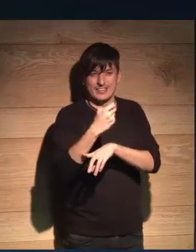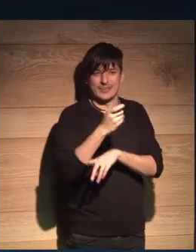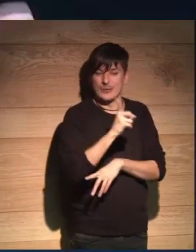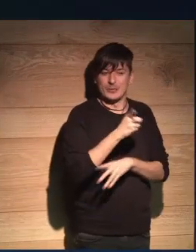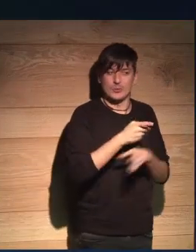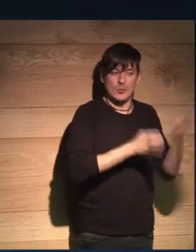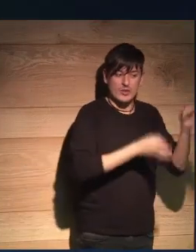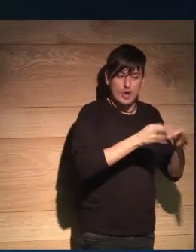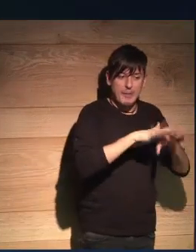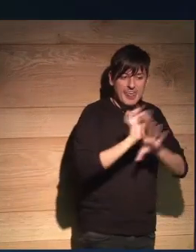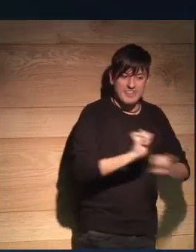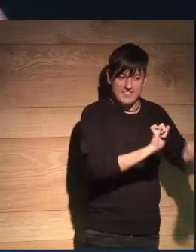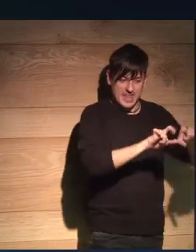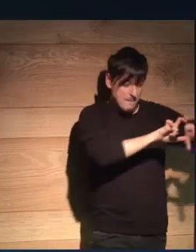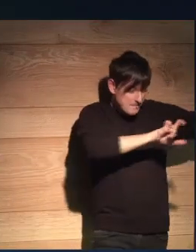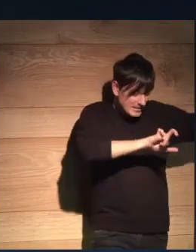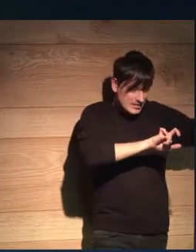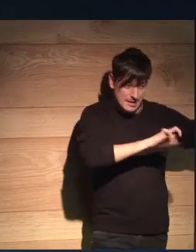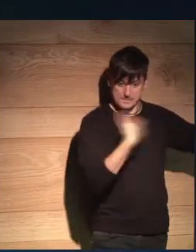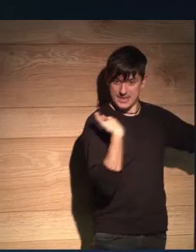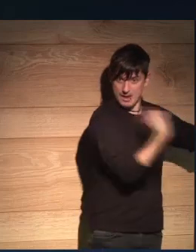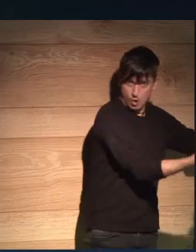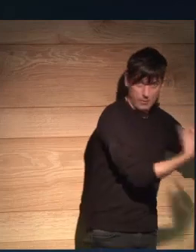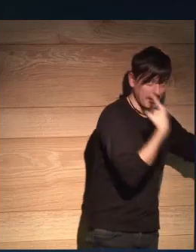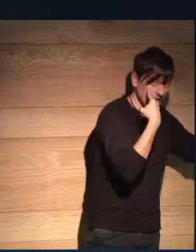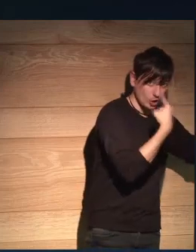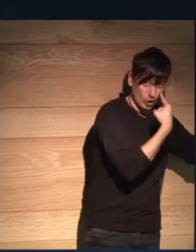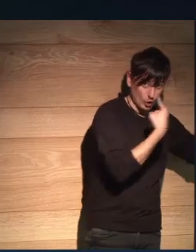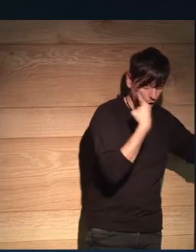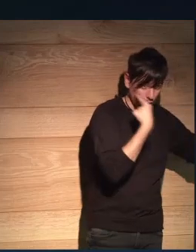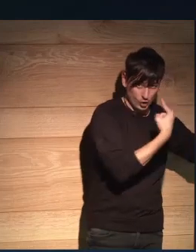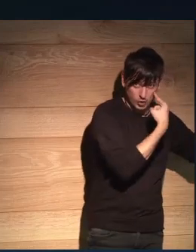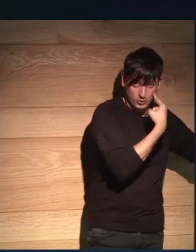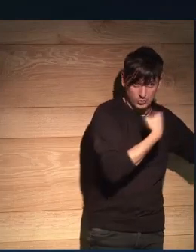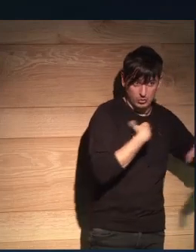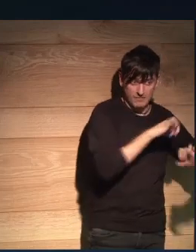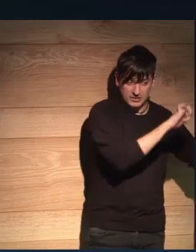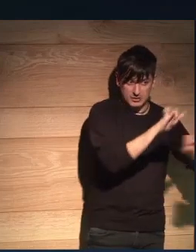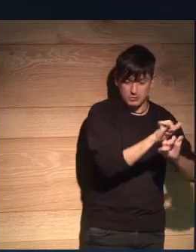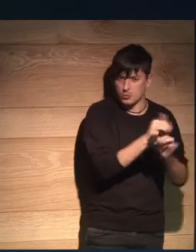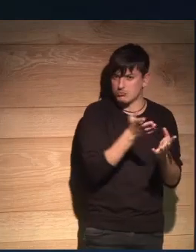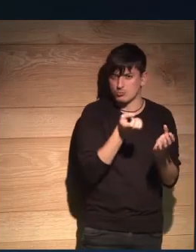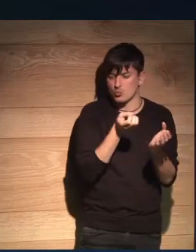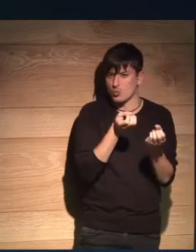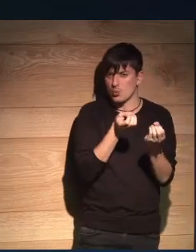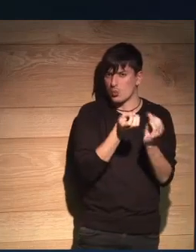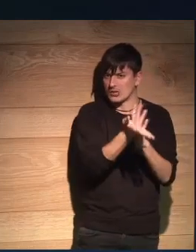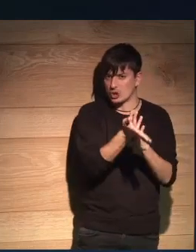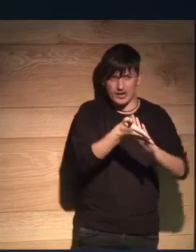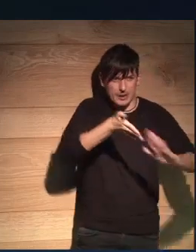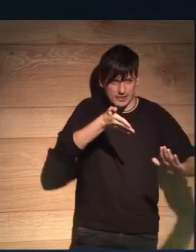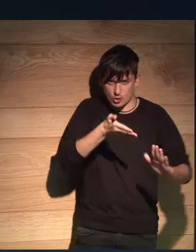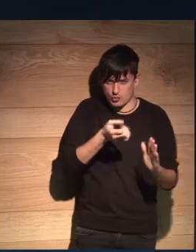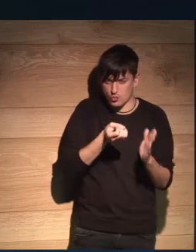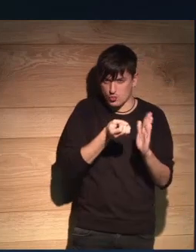para defender a una empresa. La empresa me llamó como perito. Y esto es un caso, lo voy a contar rápidamente, porque es un caso que muy